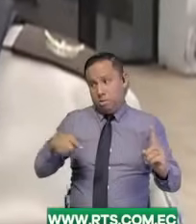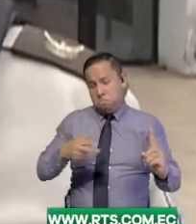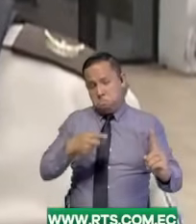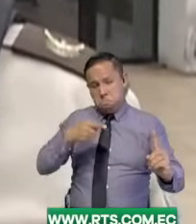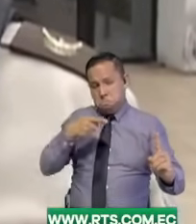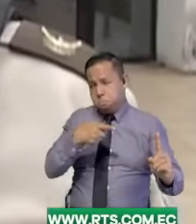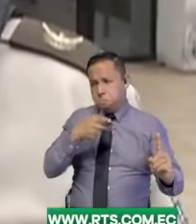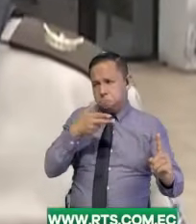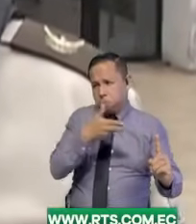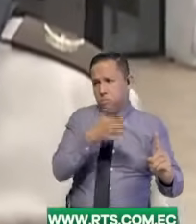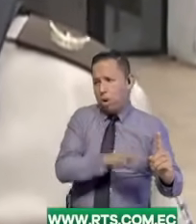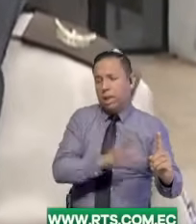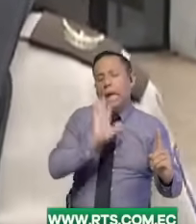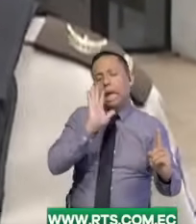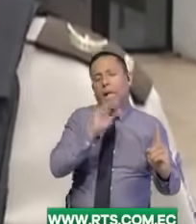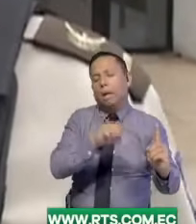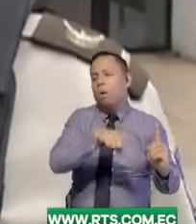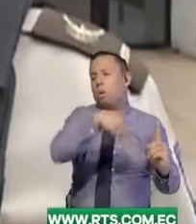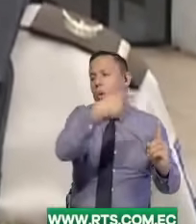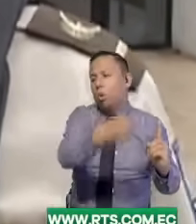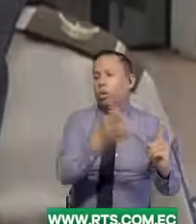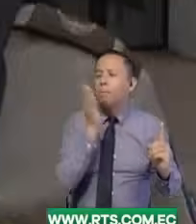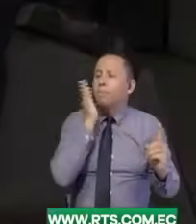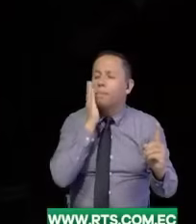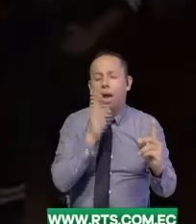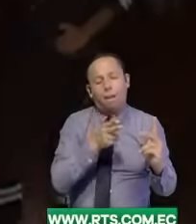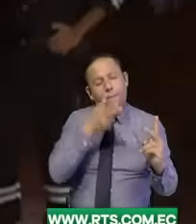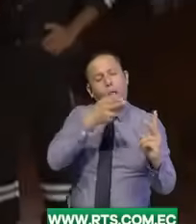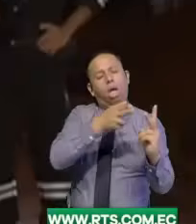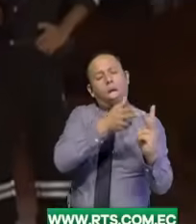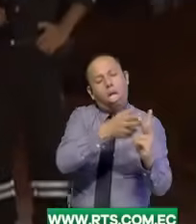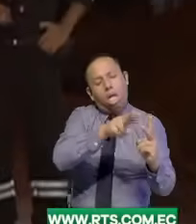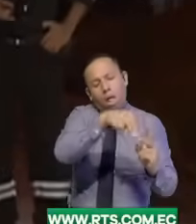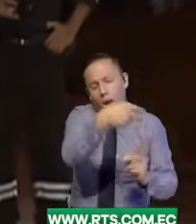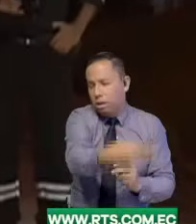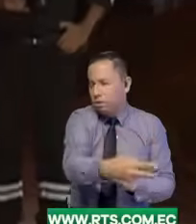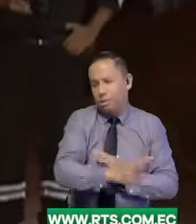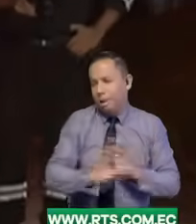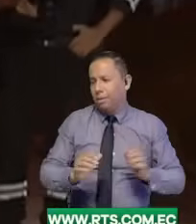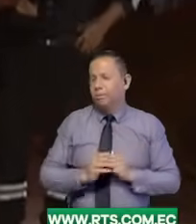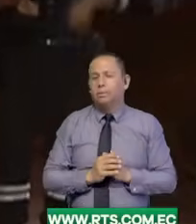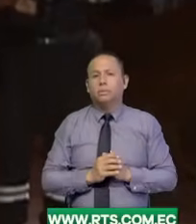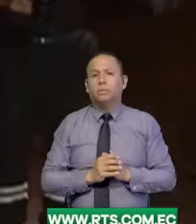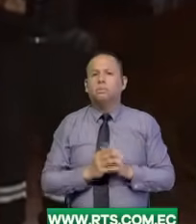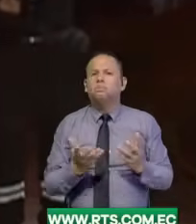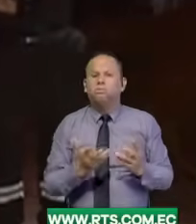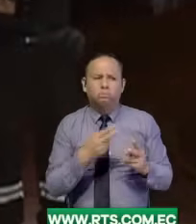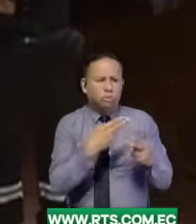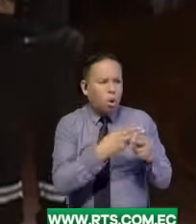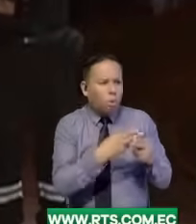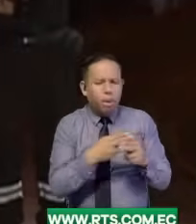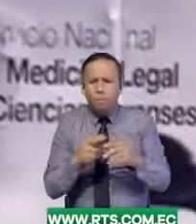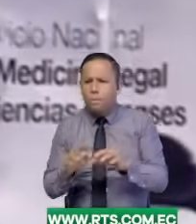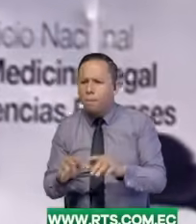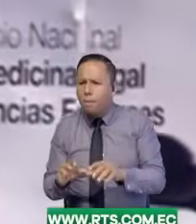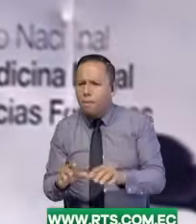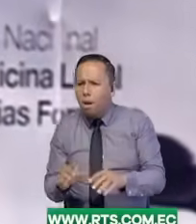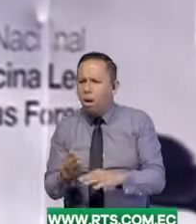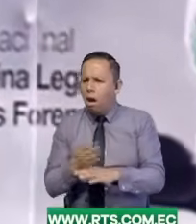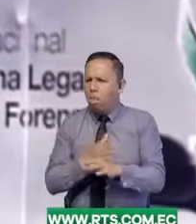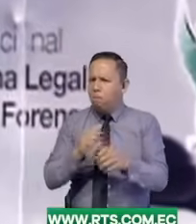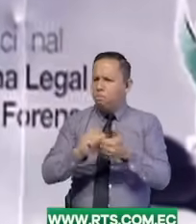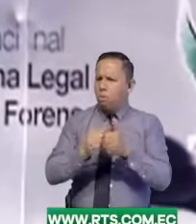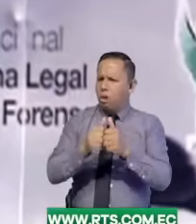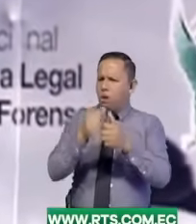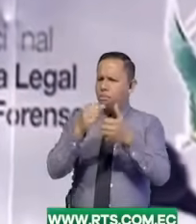Lamentablemente y colateralmente resulta herida la señora. Pese a que no cuentan con antecedentes penales, existe